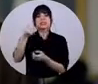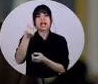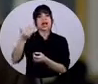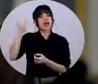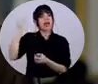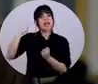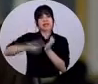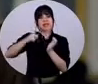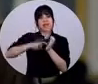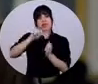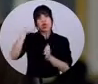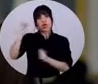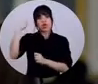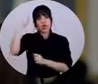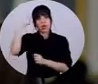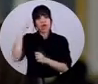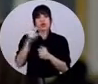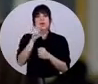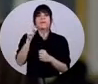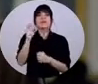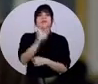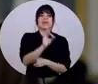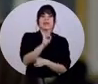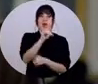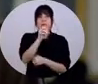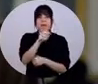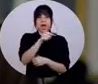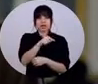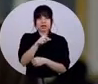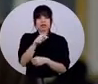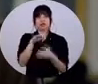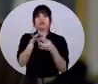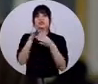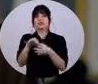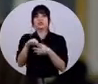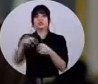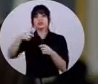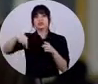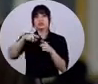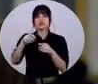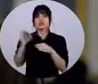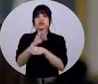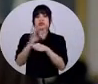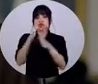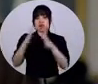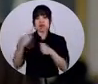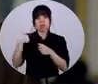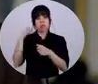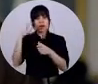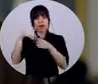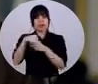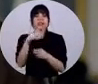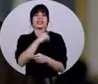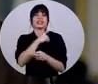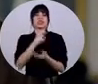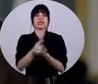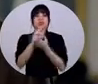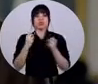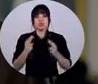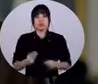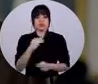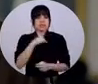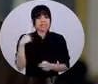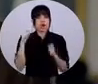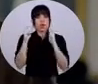12 de mayo. Este esfuerzo nos dio la primera visión global de la magnitud del problema que enfrentábamos. Acordamos